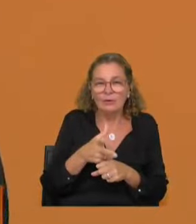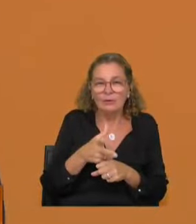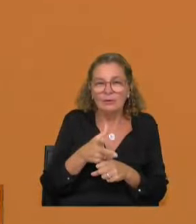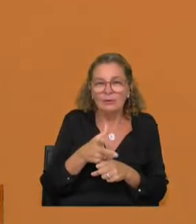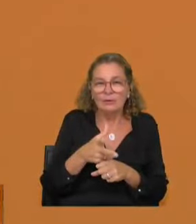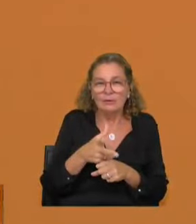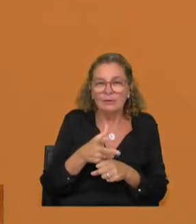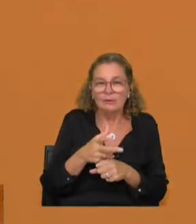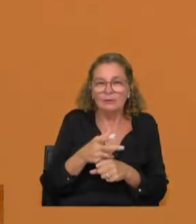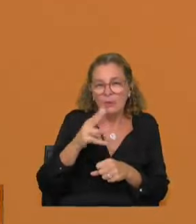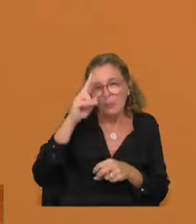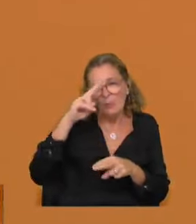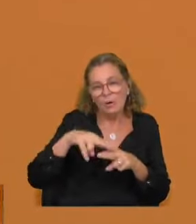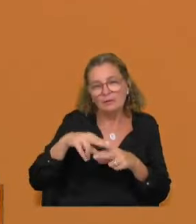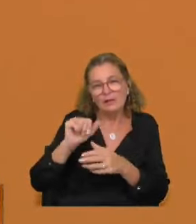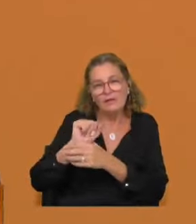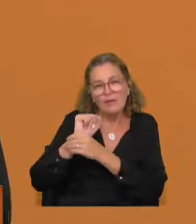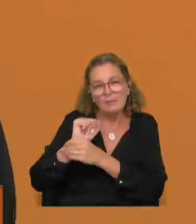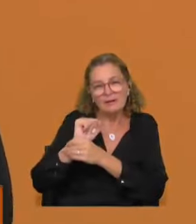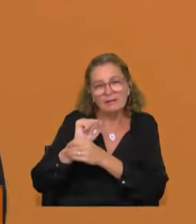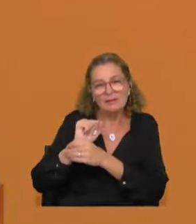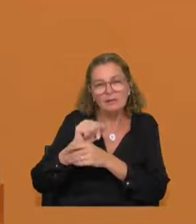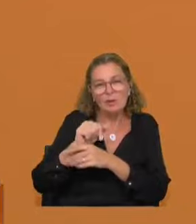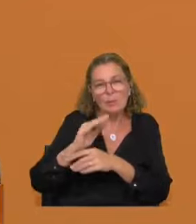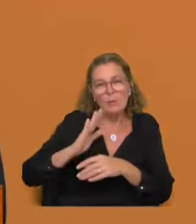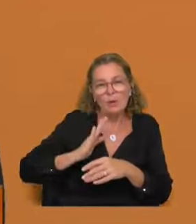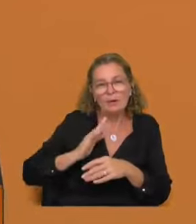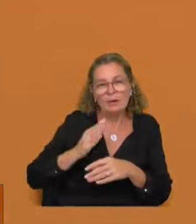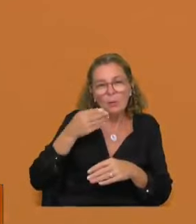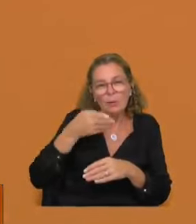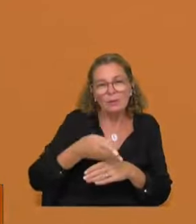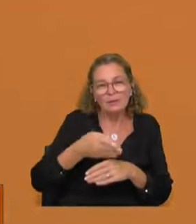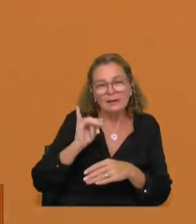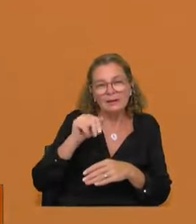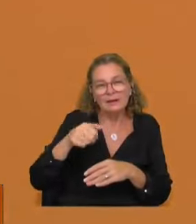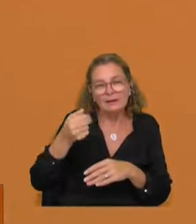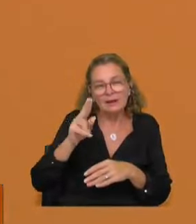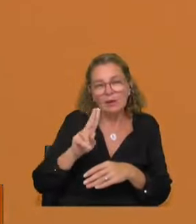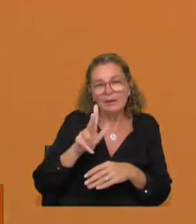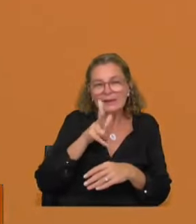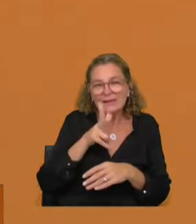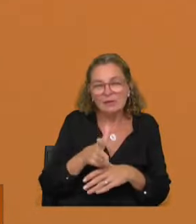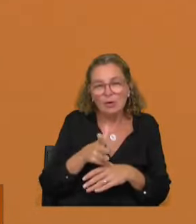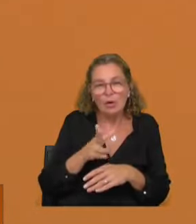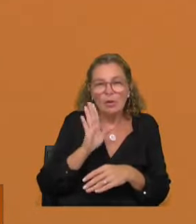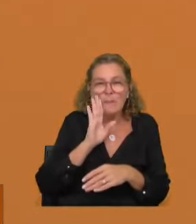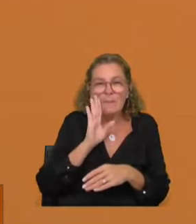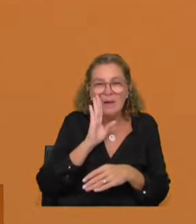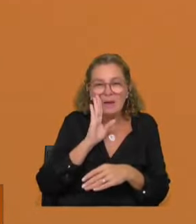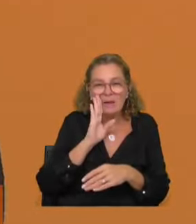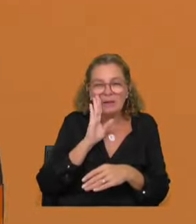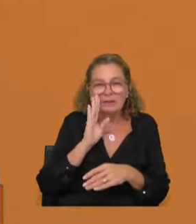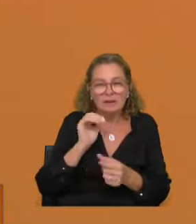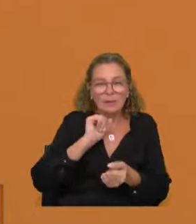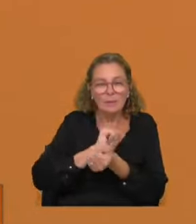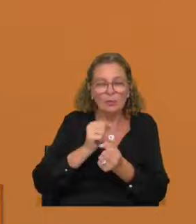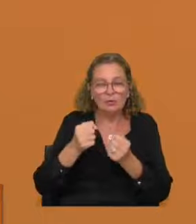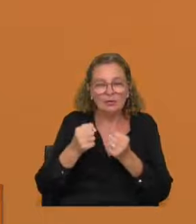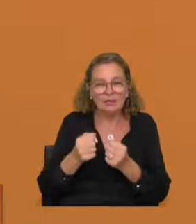de feminicidios no Y cómo aborda inau a los hijos e hijas de madres procesadas